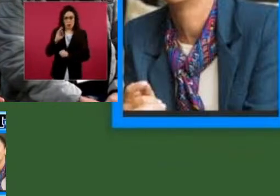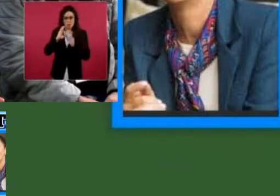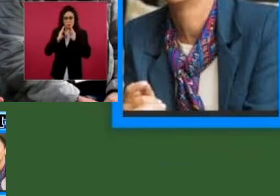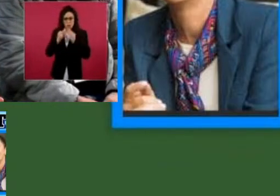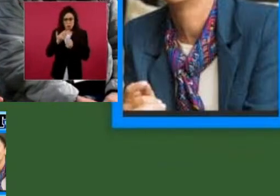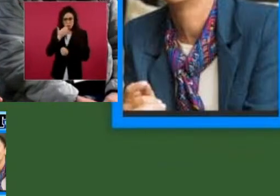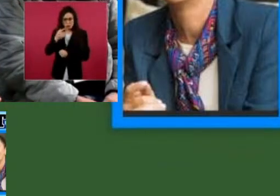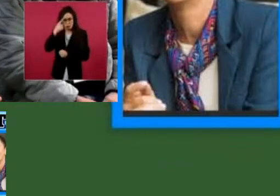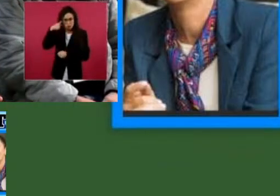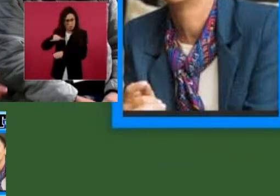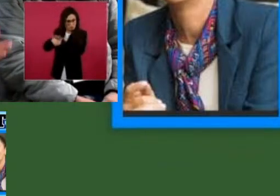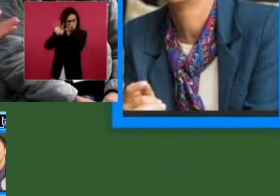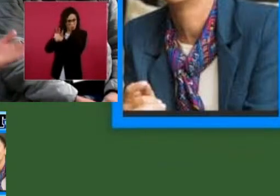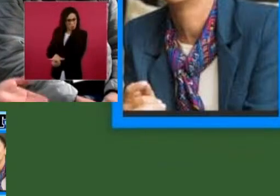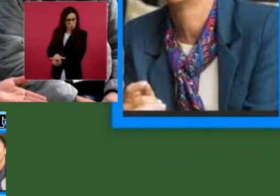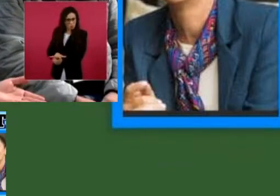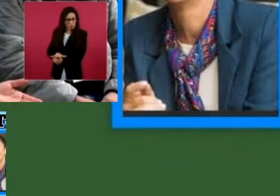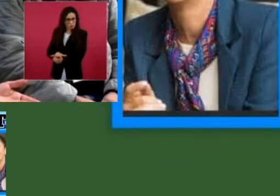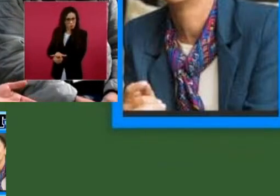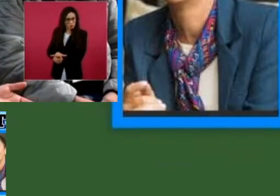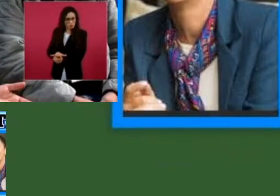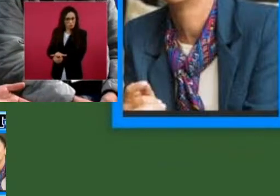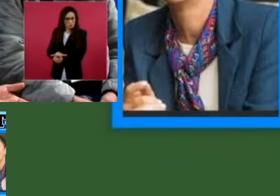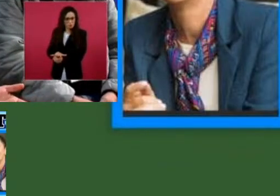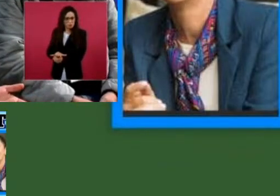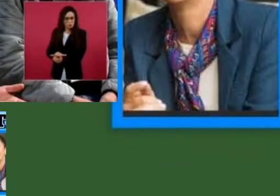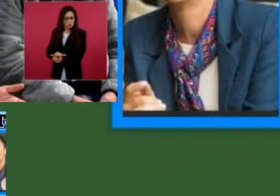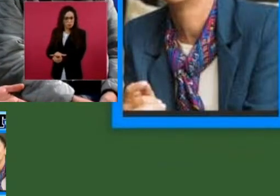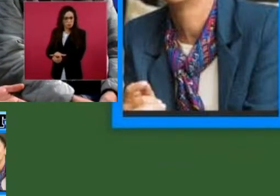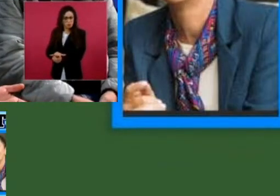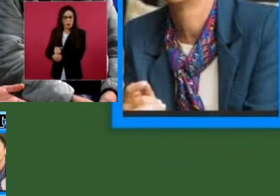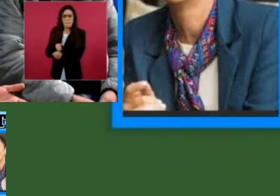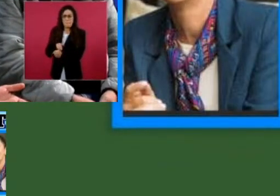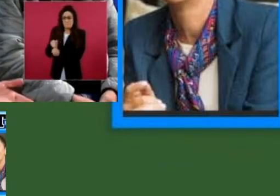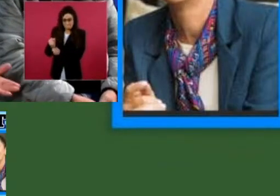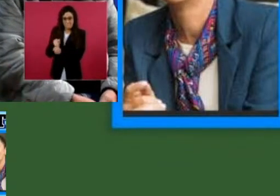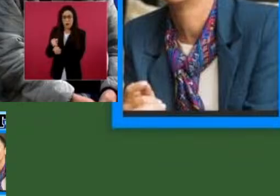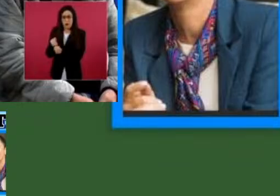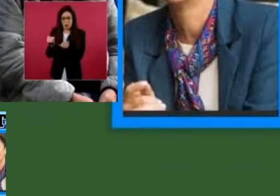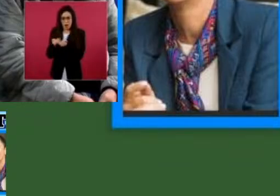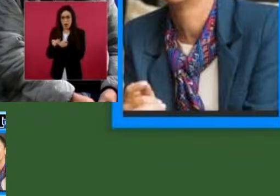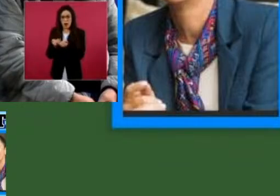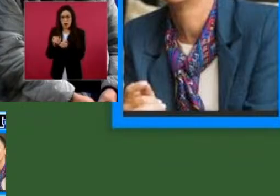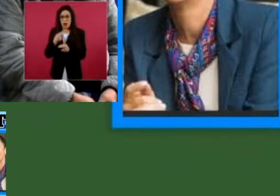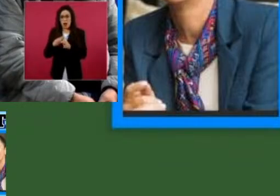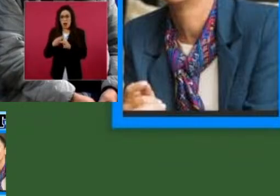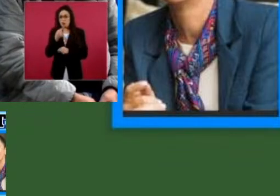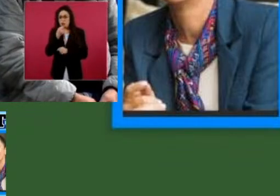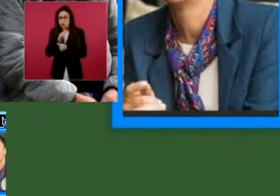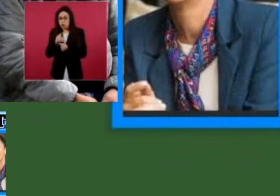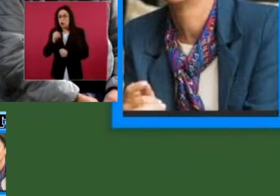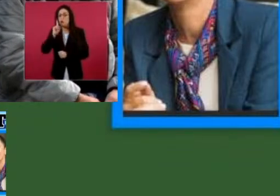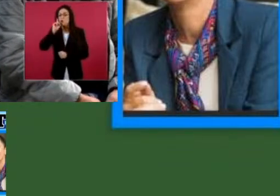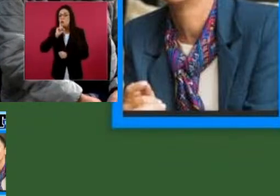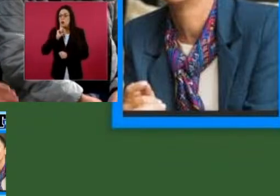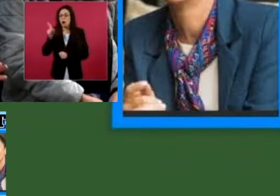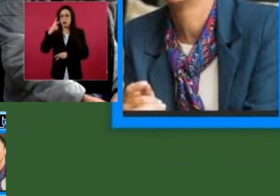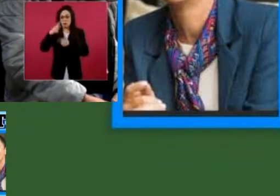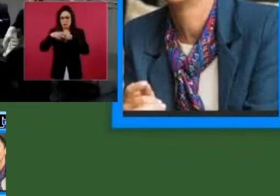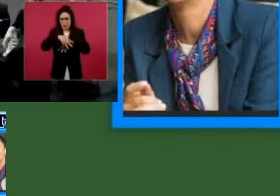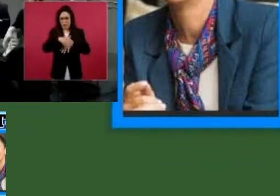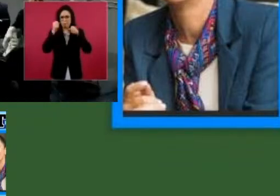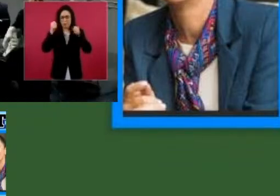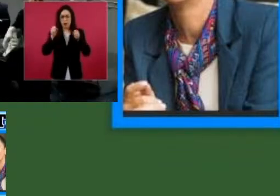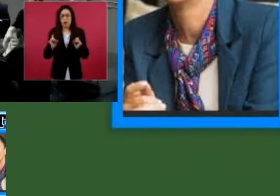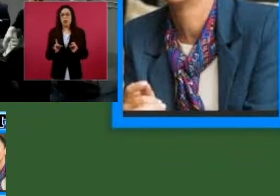es la palabra, se le reprimió, se le golpeó incluso por ahí a mujeres y niños que estaban ahí en esta manifestación. Pues de inicio